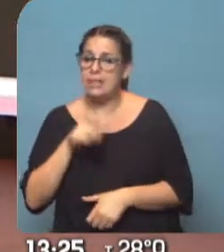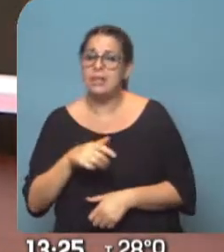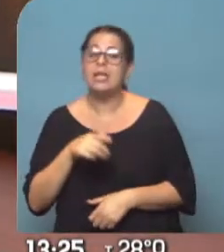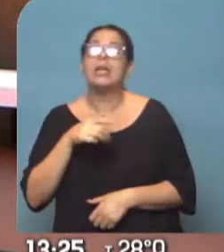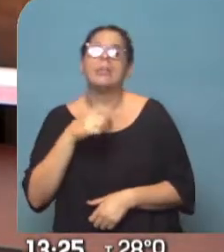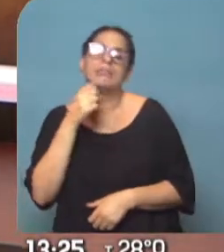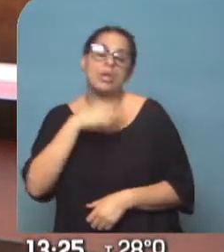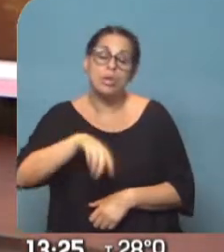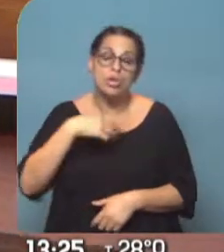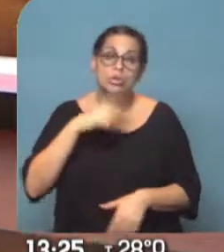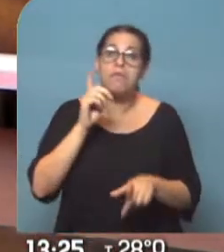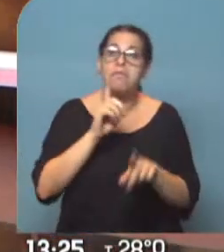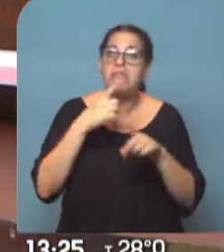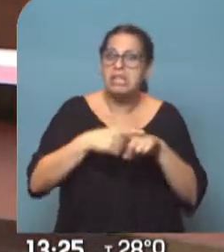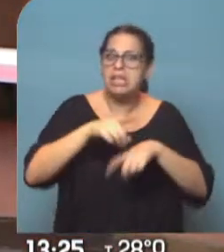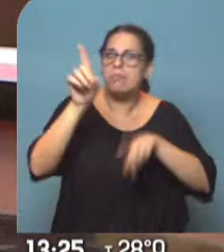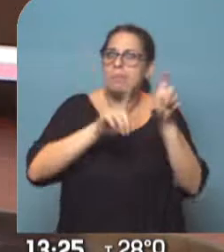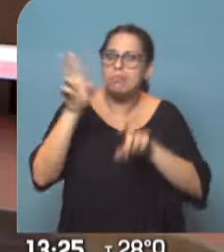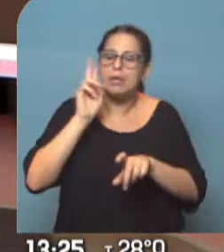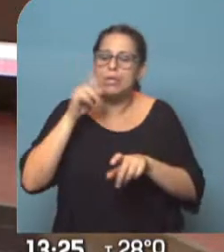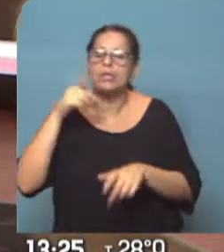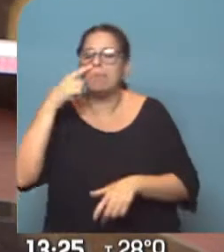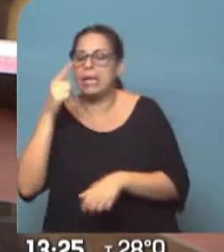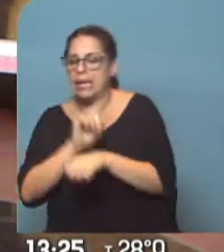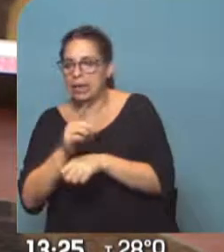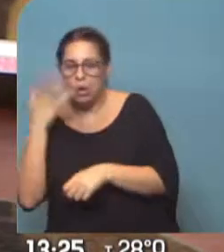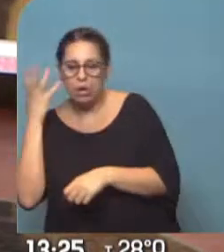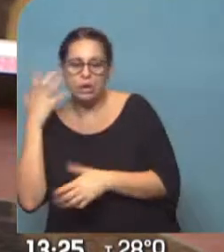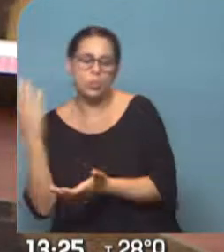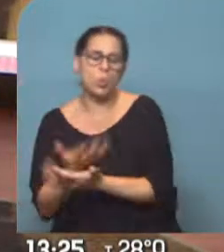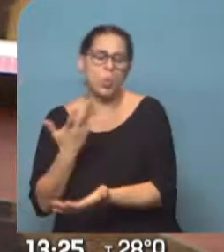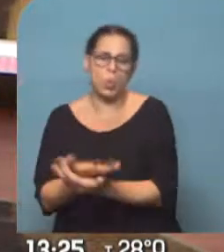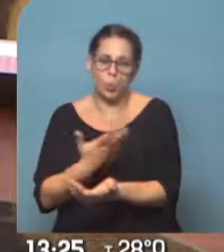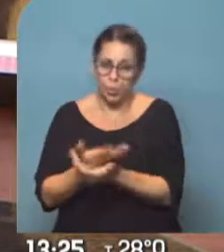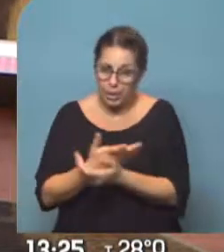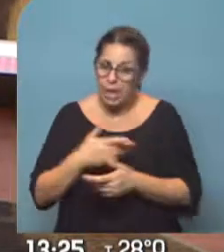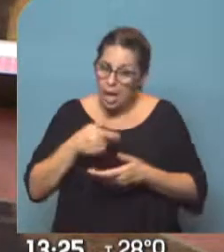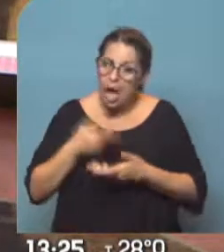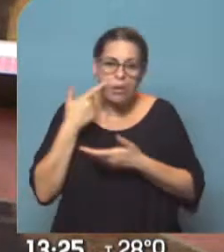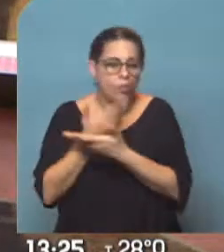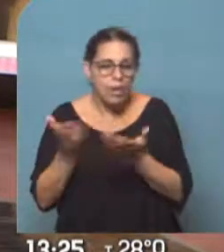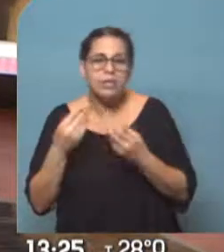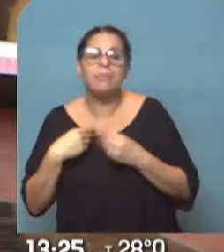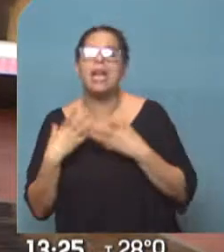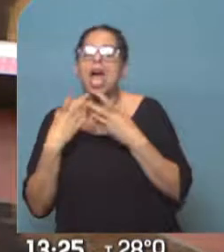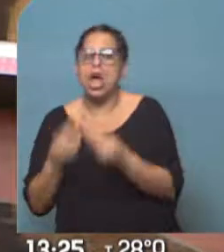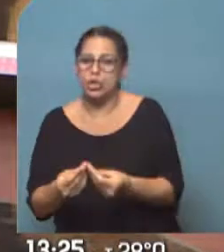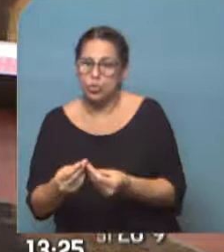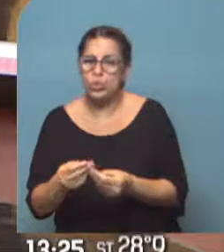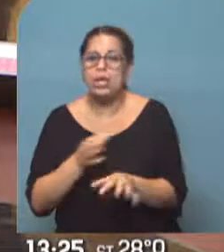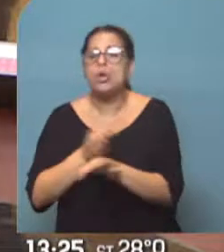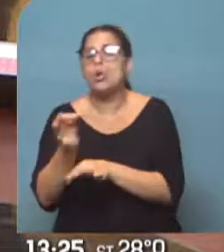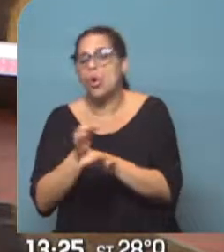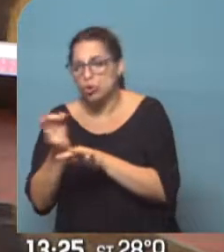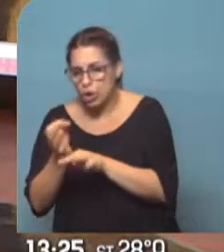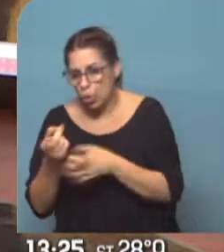usando pirotecnia vamos a compartir para tratar de mermar o colaborar con ese impacto algunos consejos